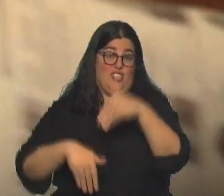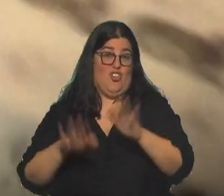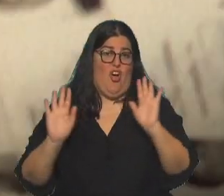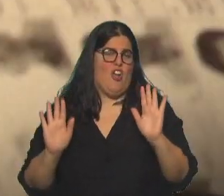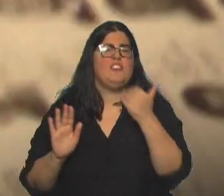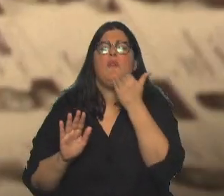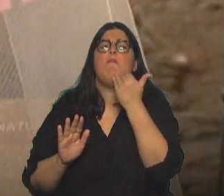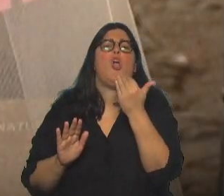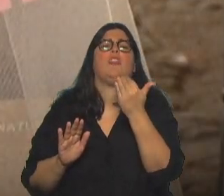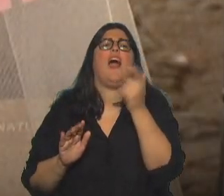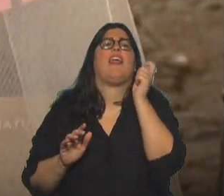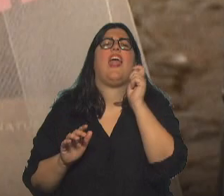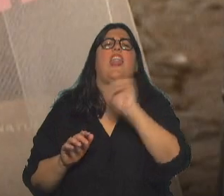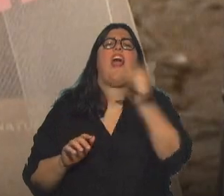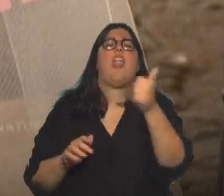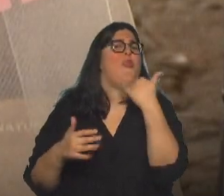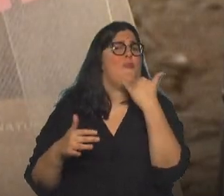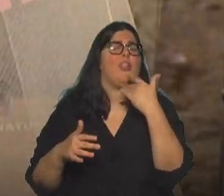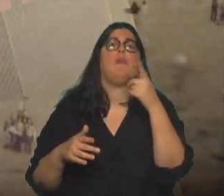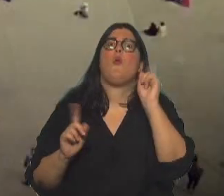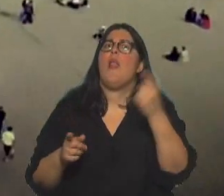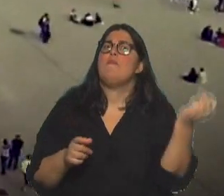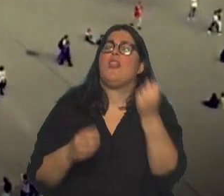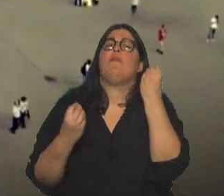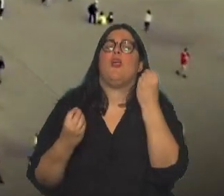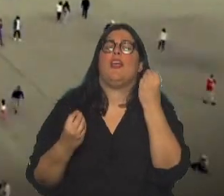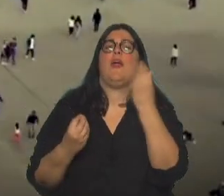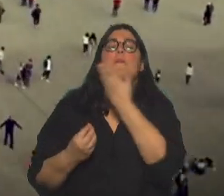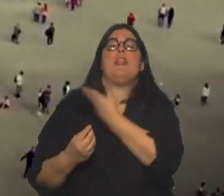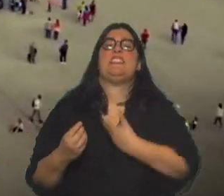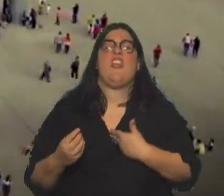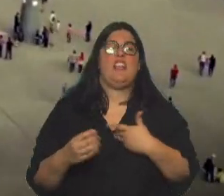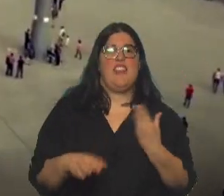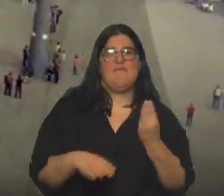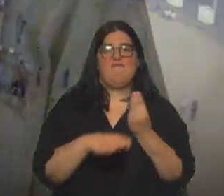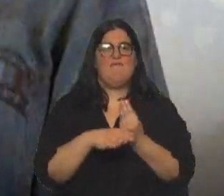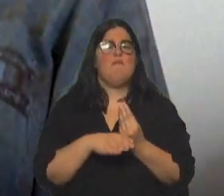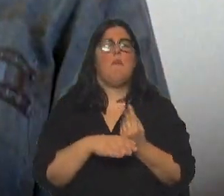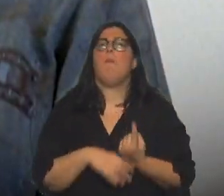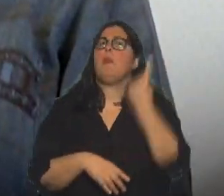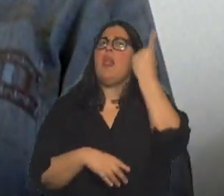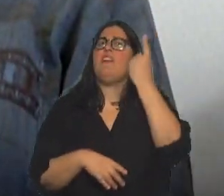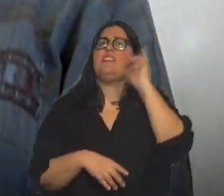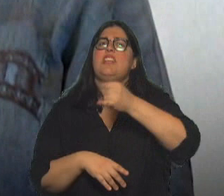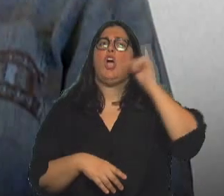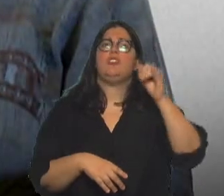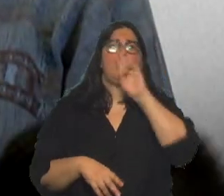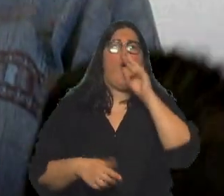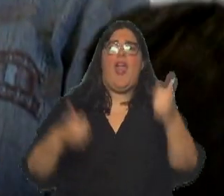de quién se imponga, porque la presidencia de México se dirimirá por primera vez entre dos